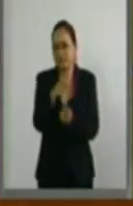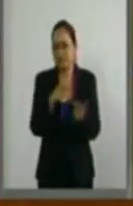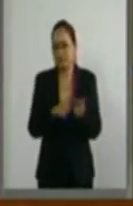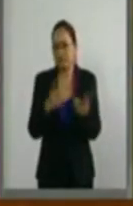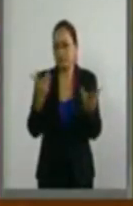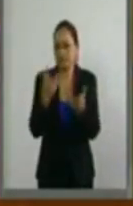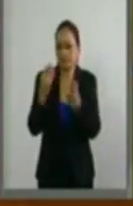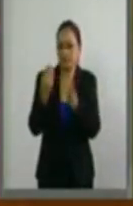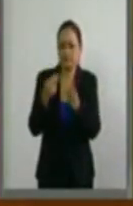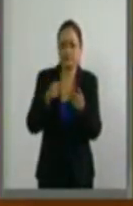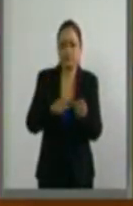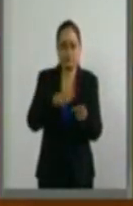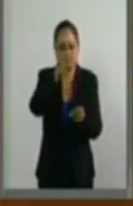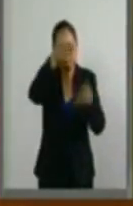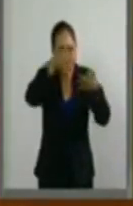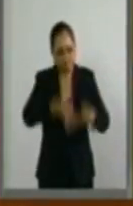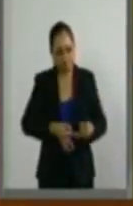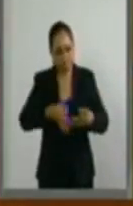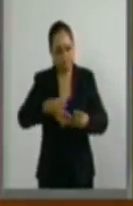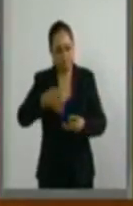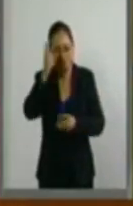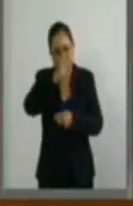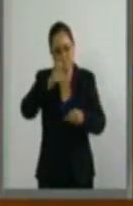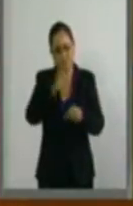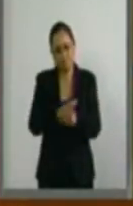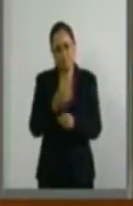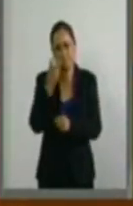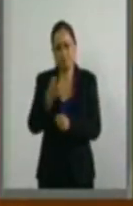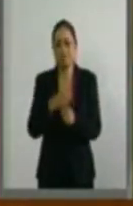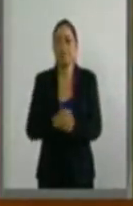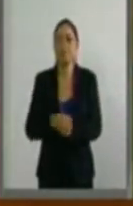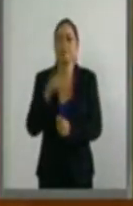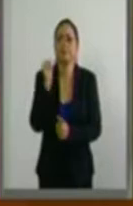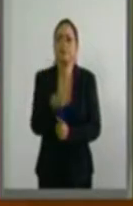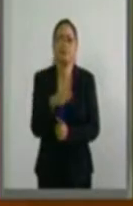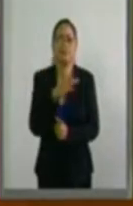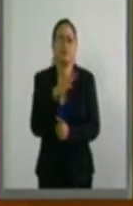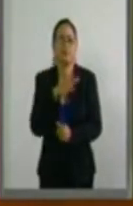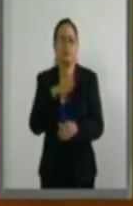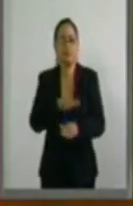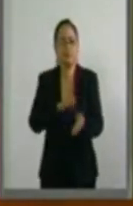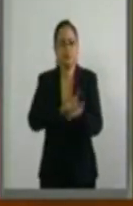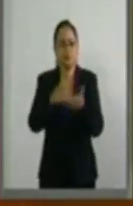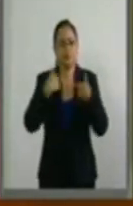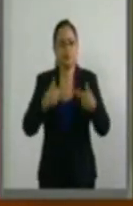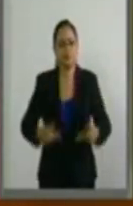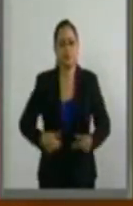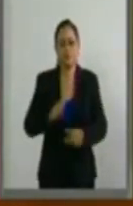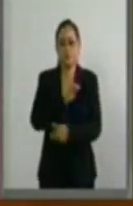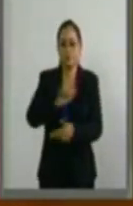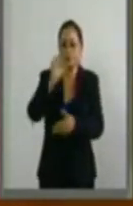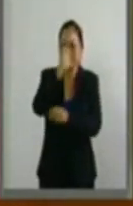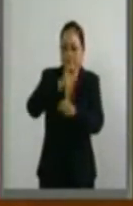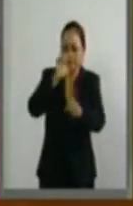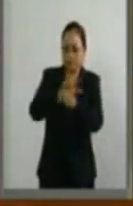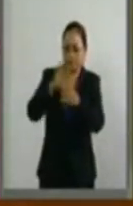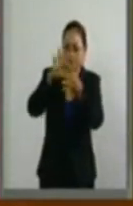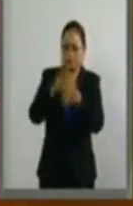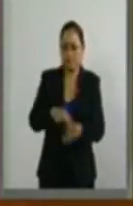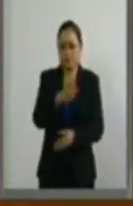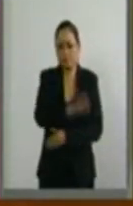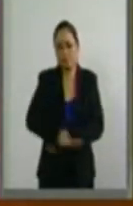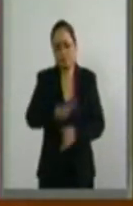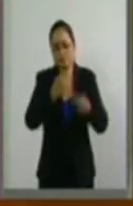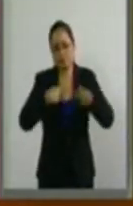formación, integridad y dignidad culturales, y que conforme al derecho humano a la cultura la población tiene